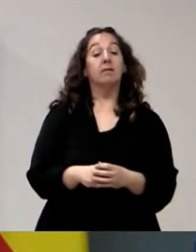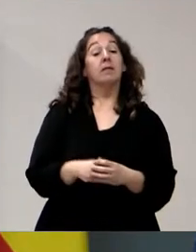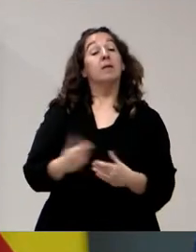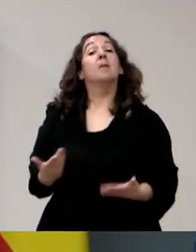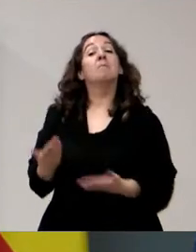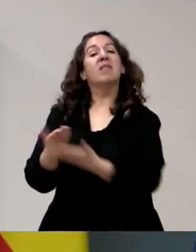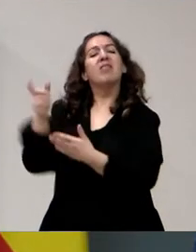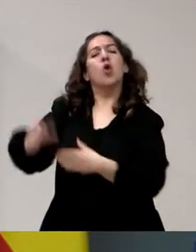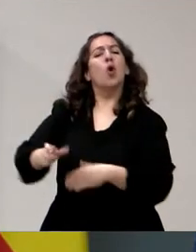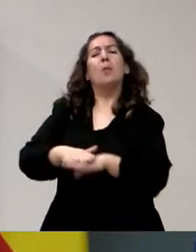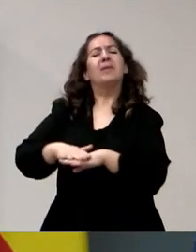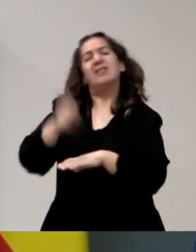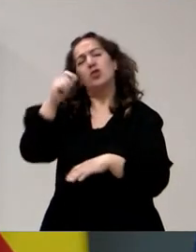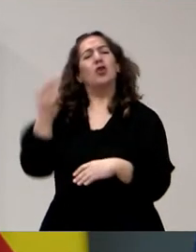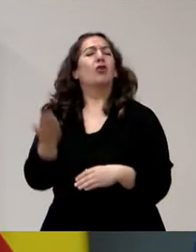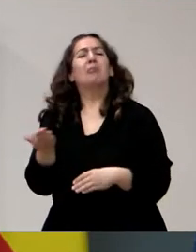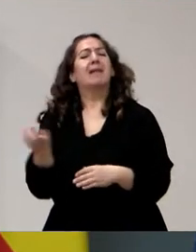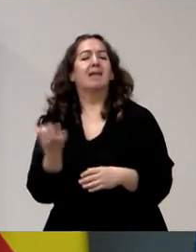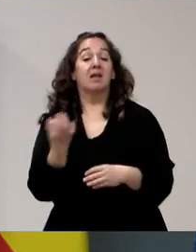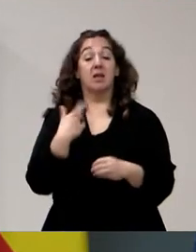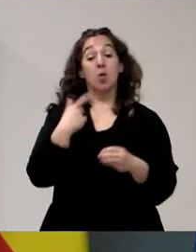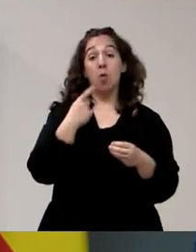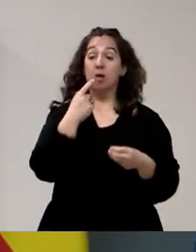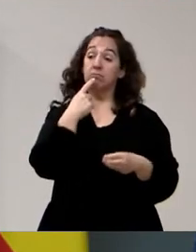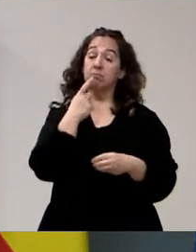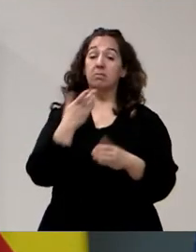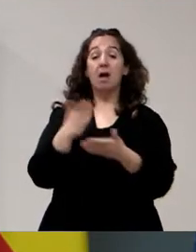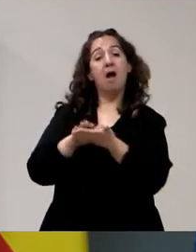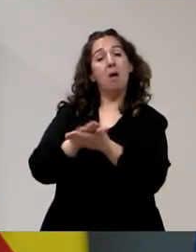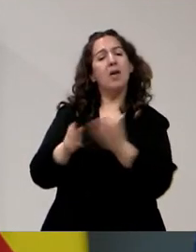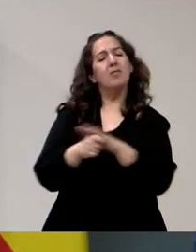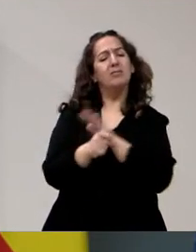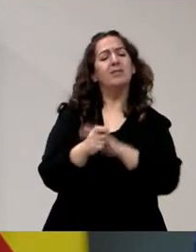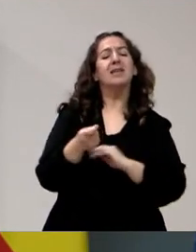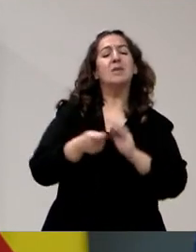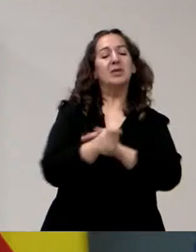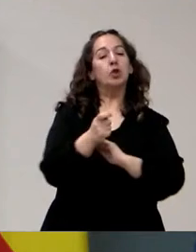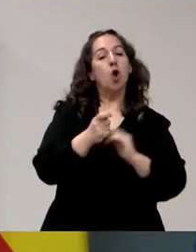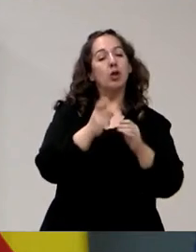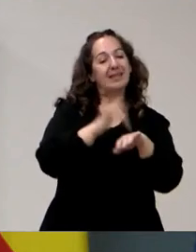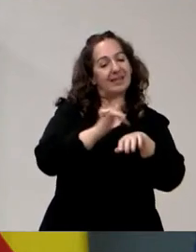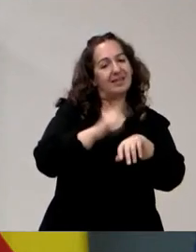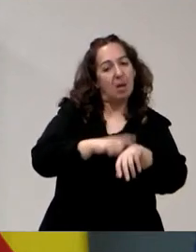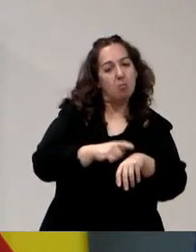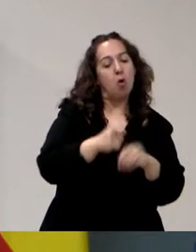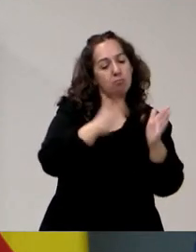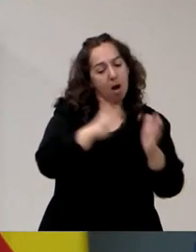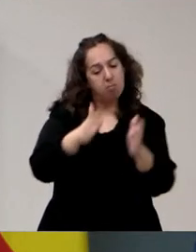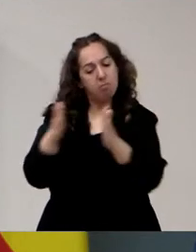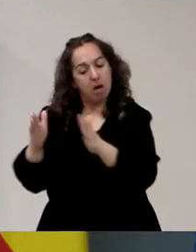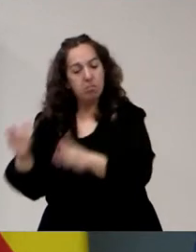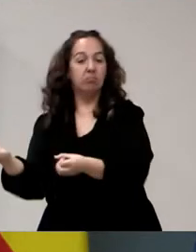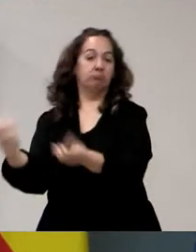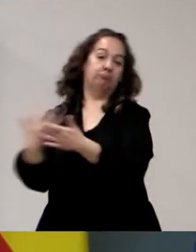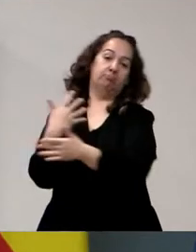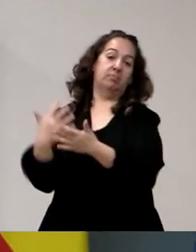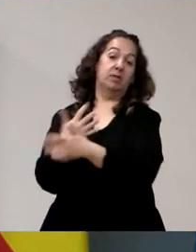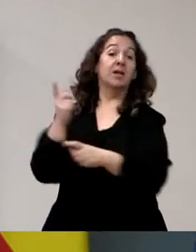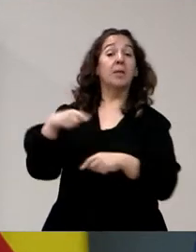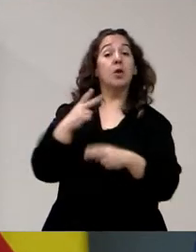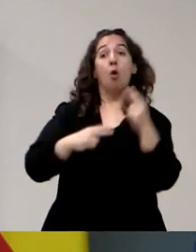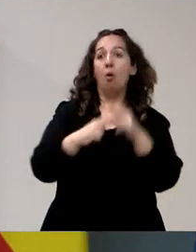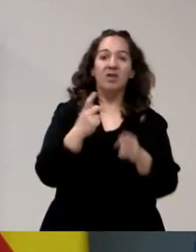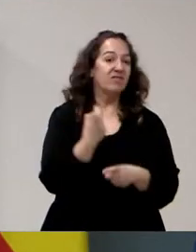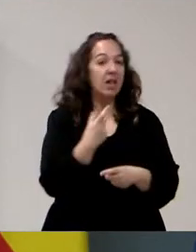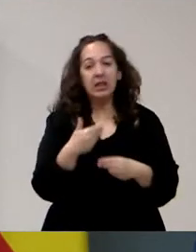pedido al ministro lógicamente un cronograma de la inversión y un plazo cierto de terminación de determinadas obras